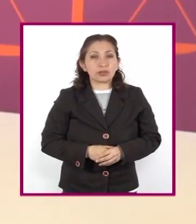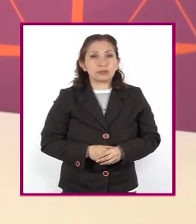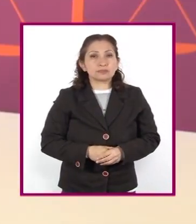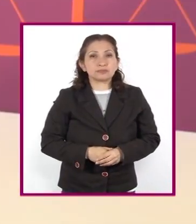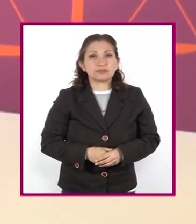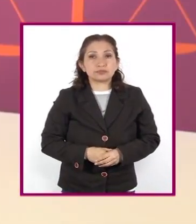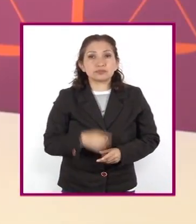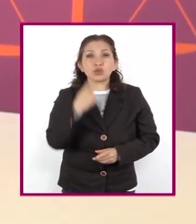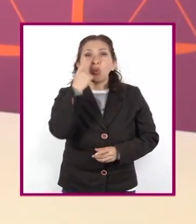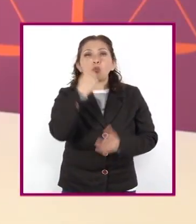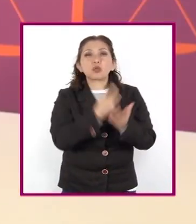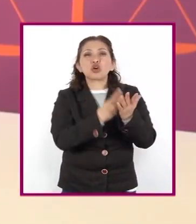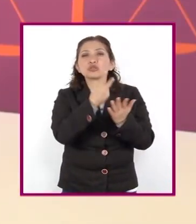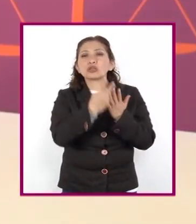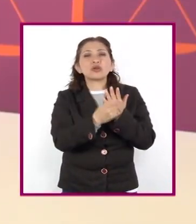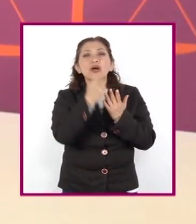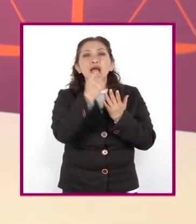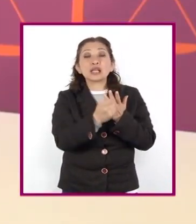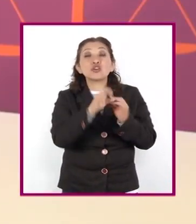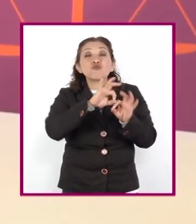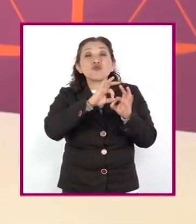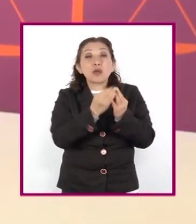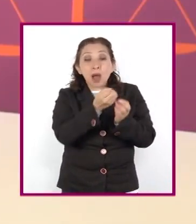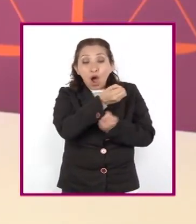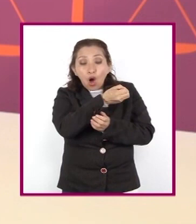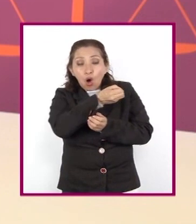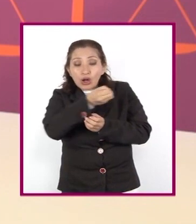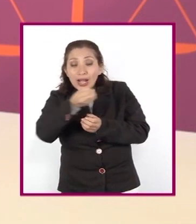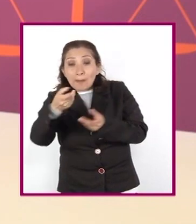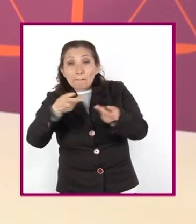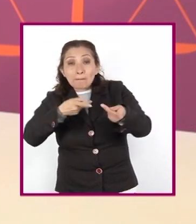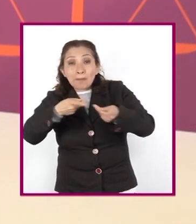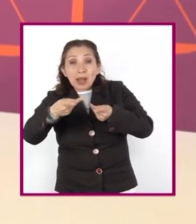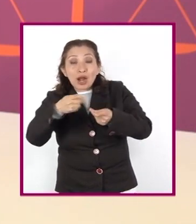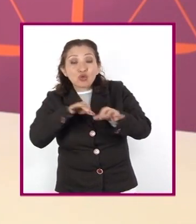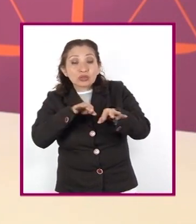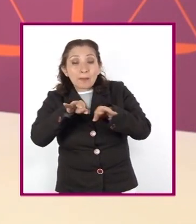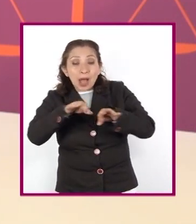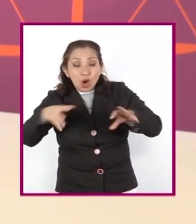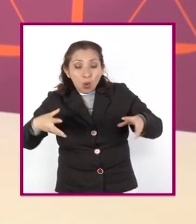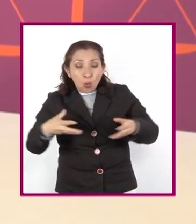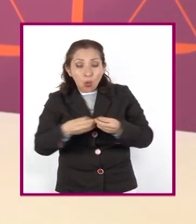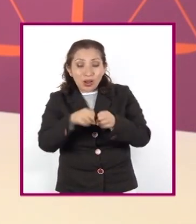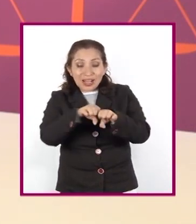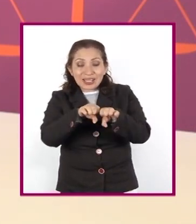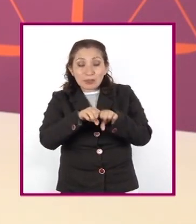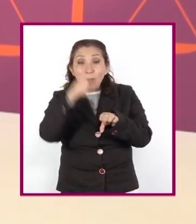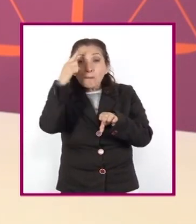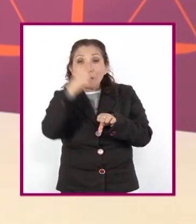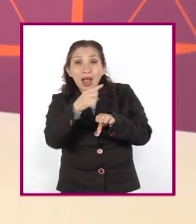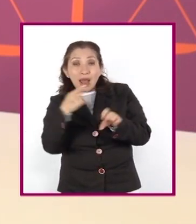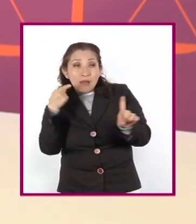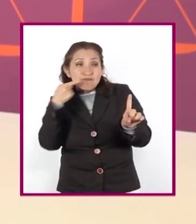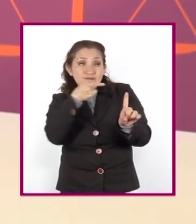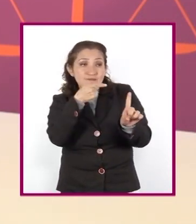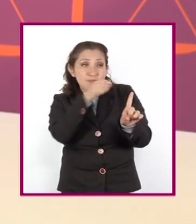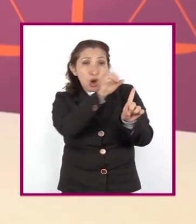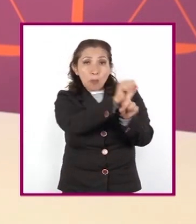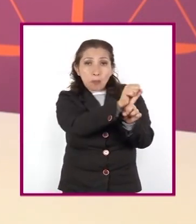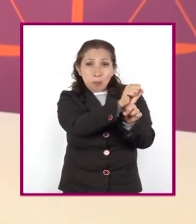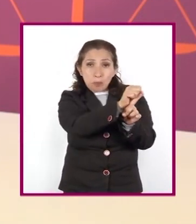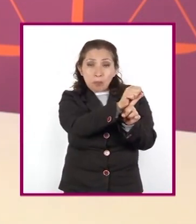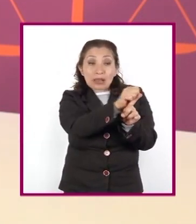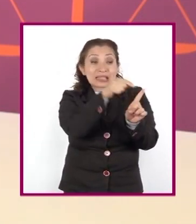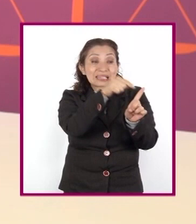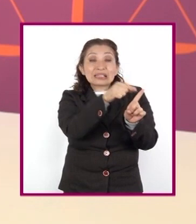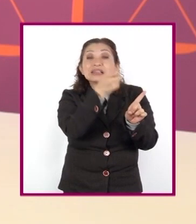Un proyecto es una forma de organizar y planear un trabajo conjunto para alcanzar un objetivo y,